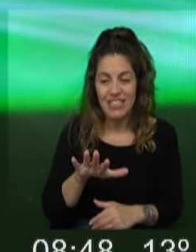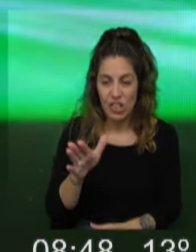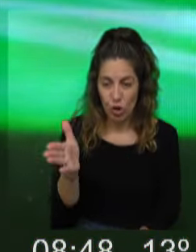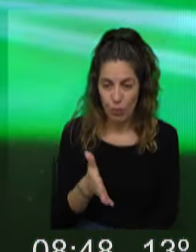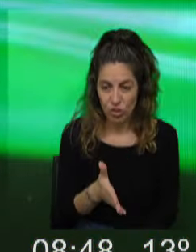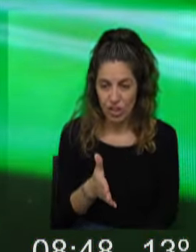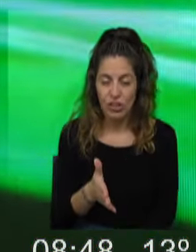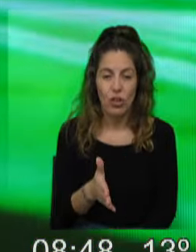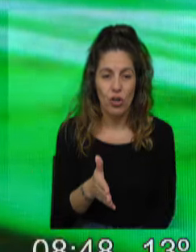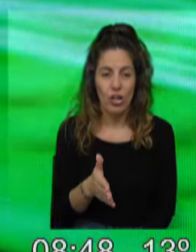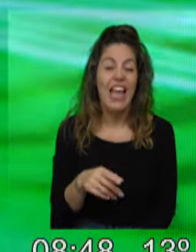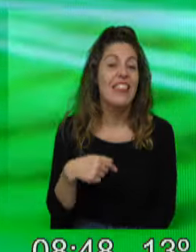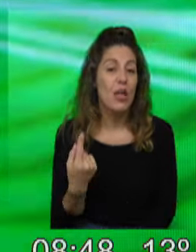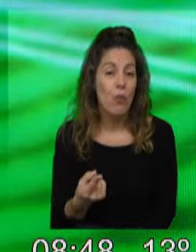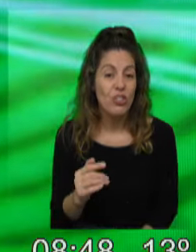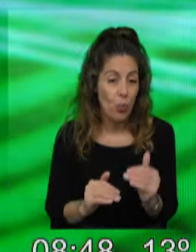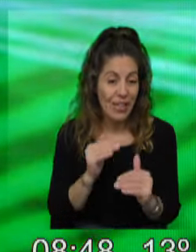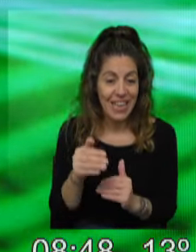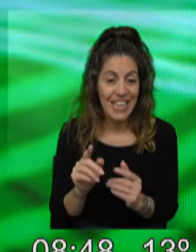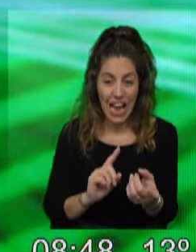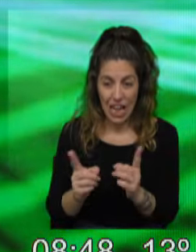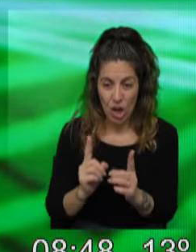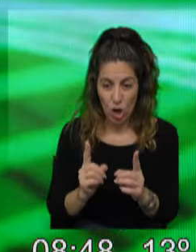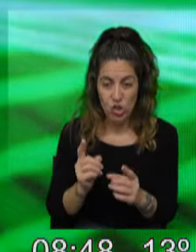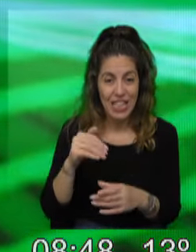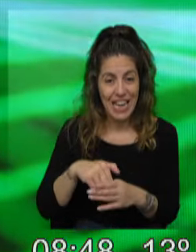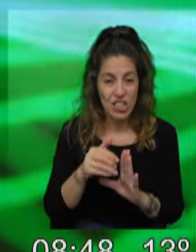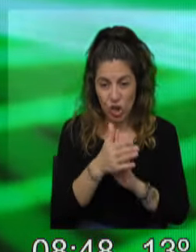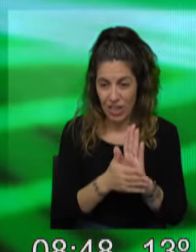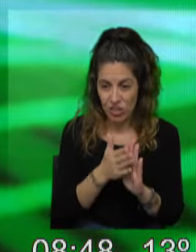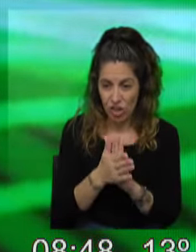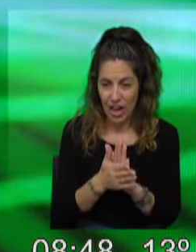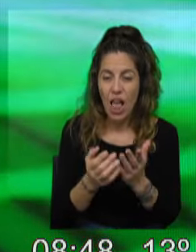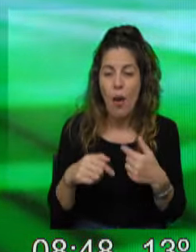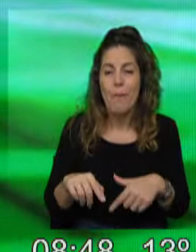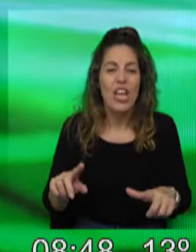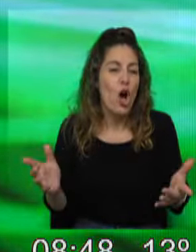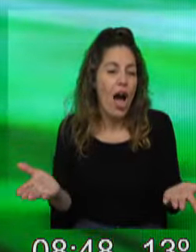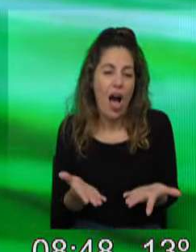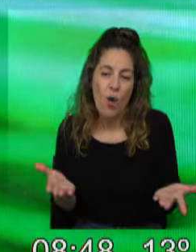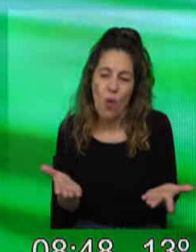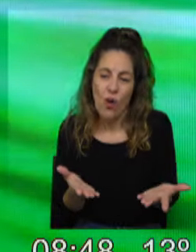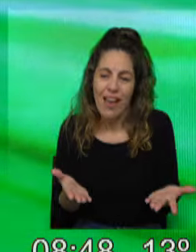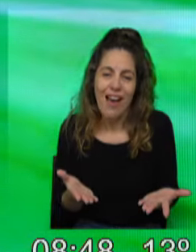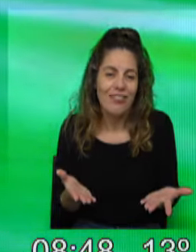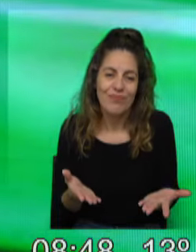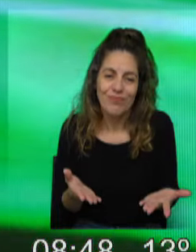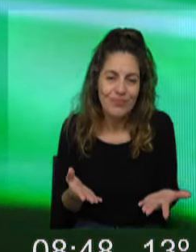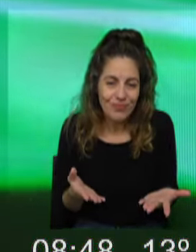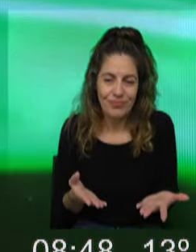5% y después superaría el 11 en la en la elección nacional pero ahora ya ese